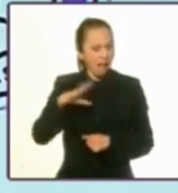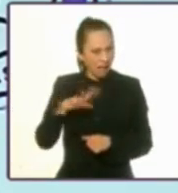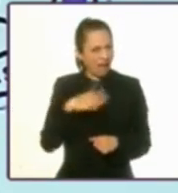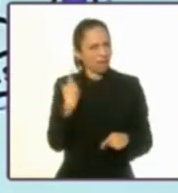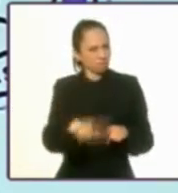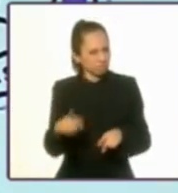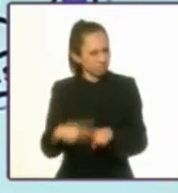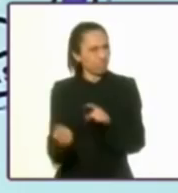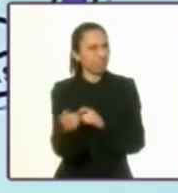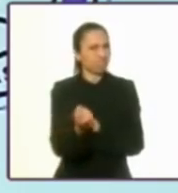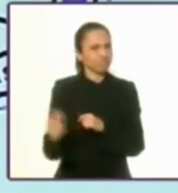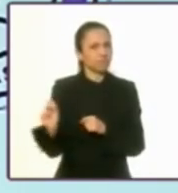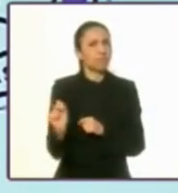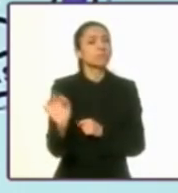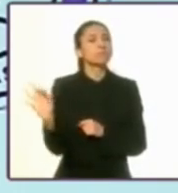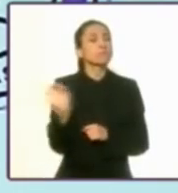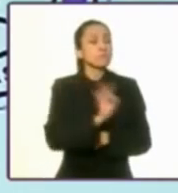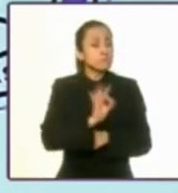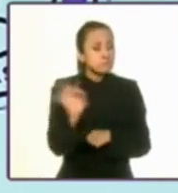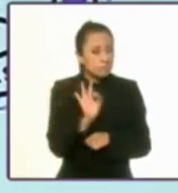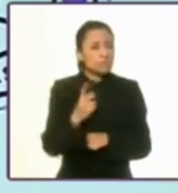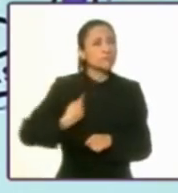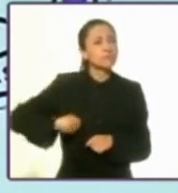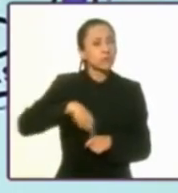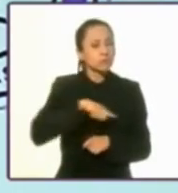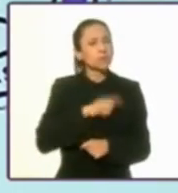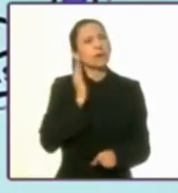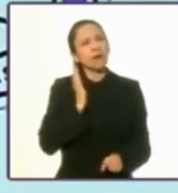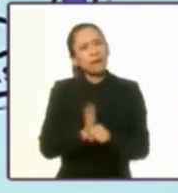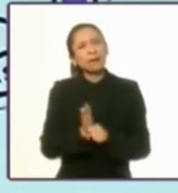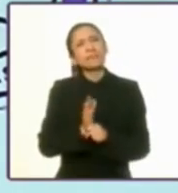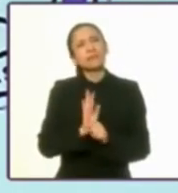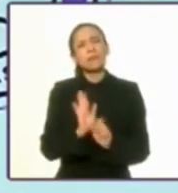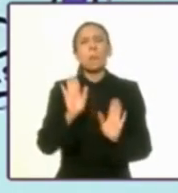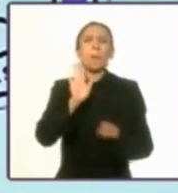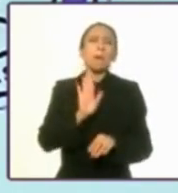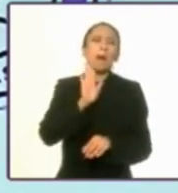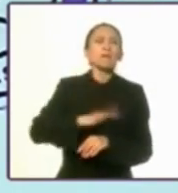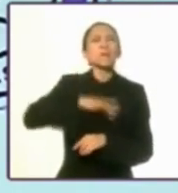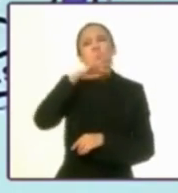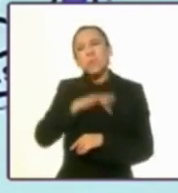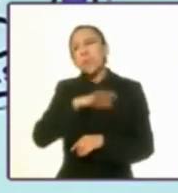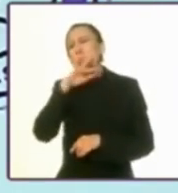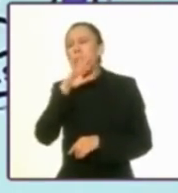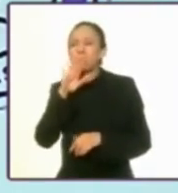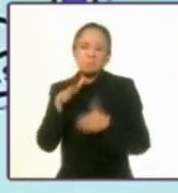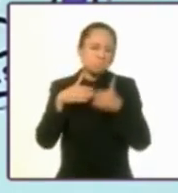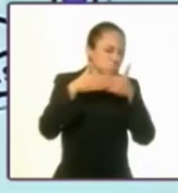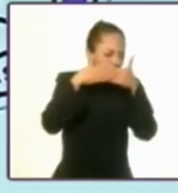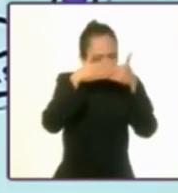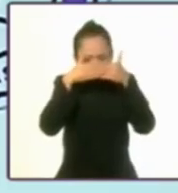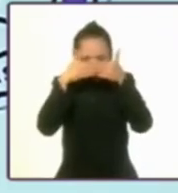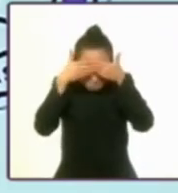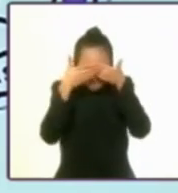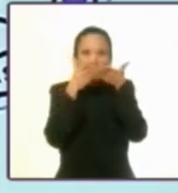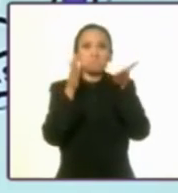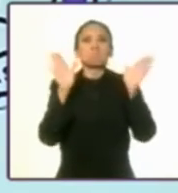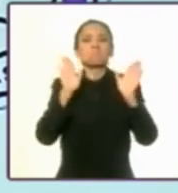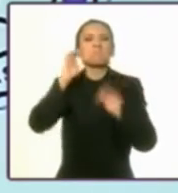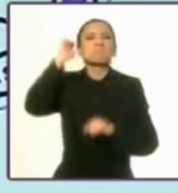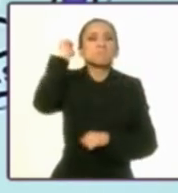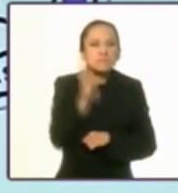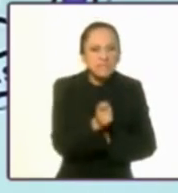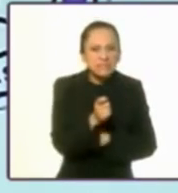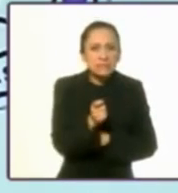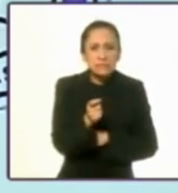si nos quitamos la venda si pudiéramos quitar el lodo de la corrupción si pudiéramos eliminar toda esta